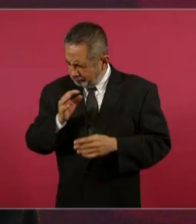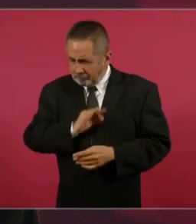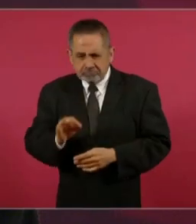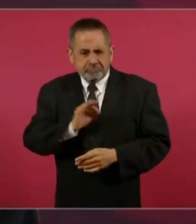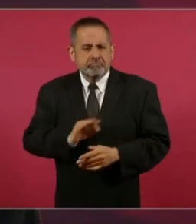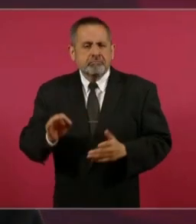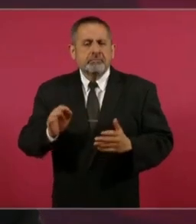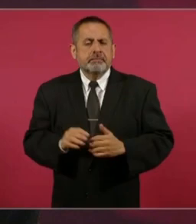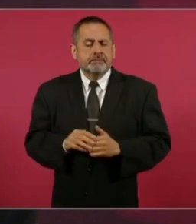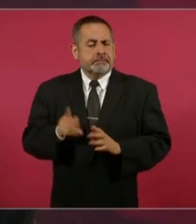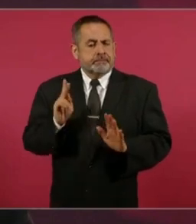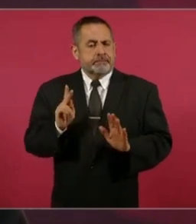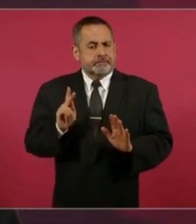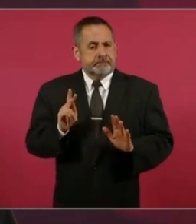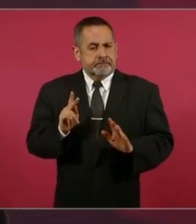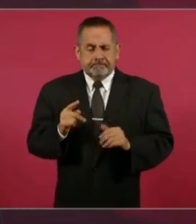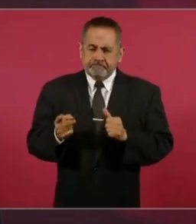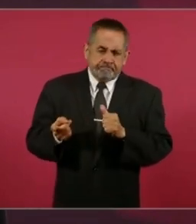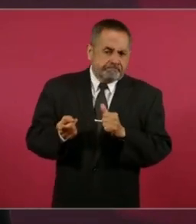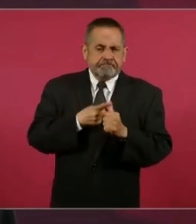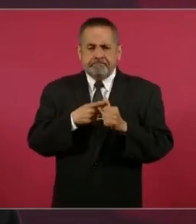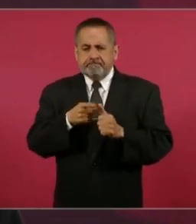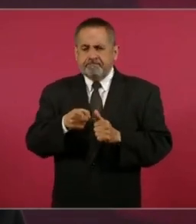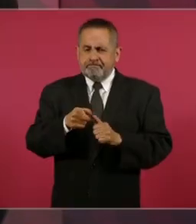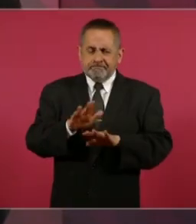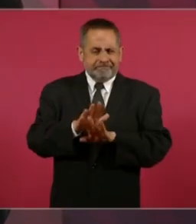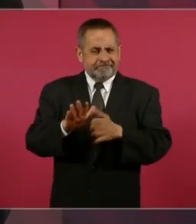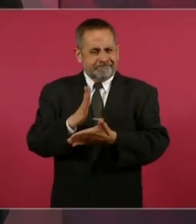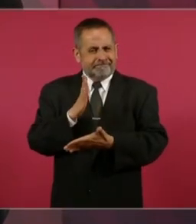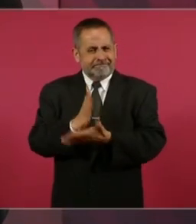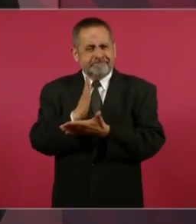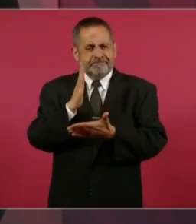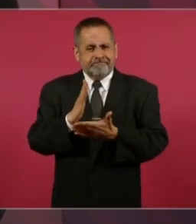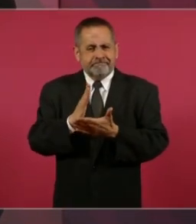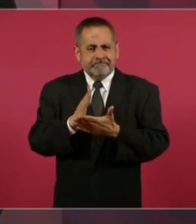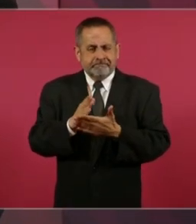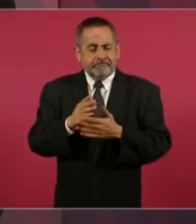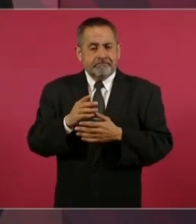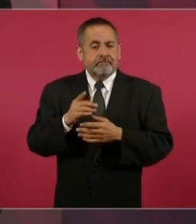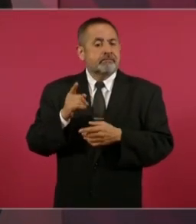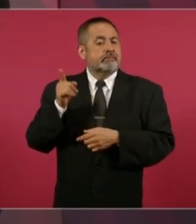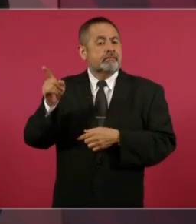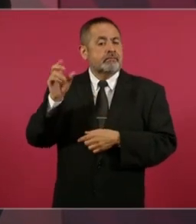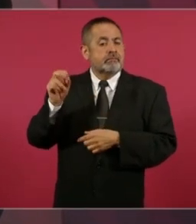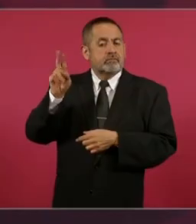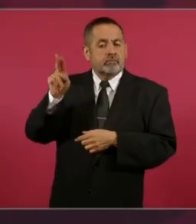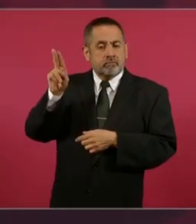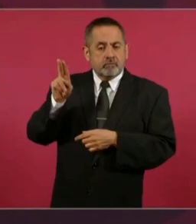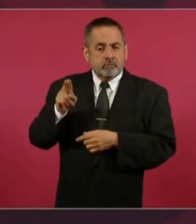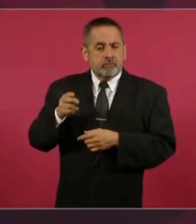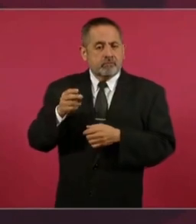otros Pero lo primero es que el consejo de seguridad de la